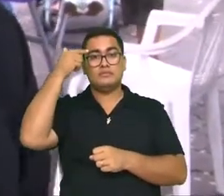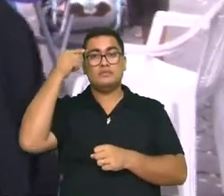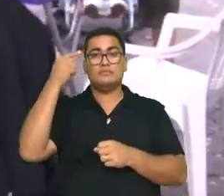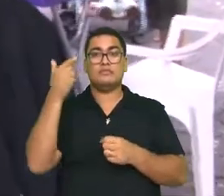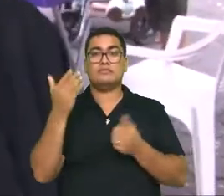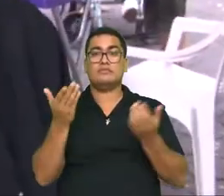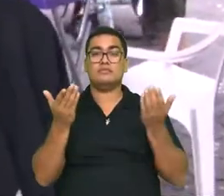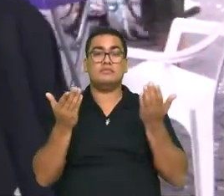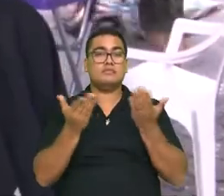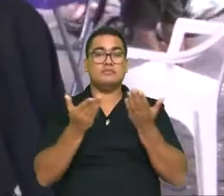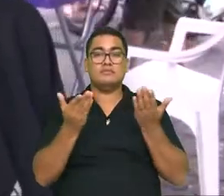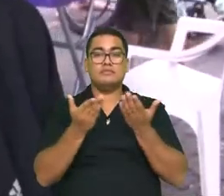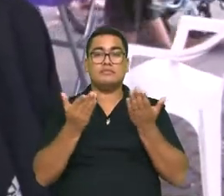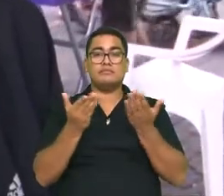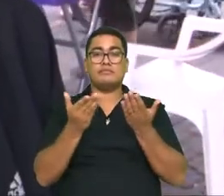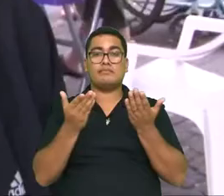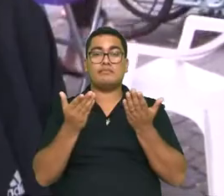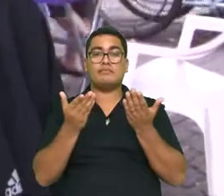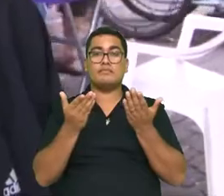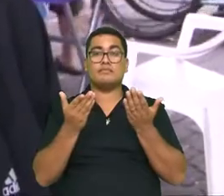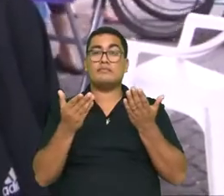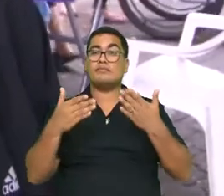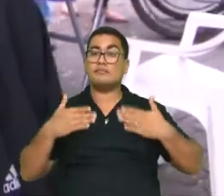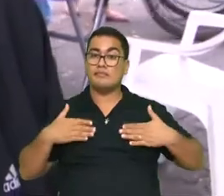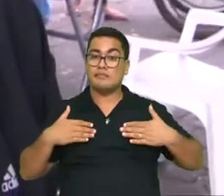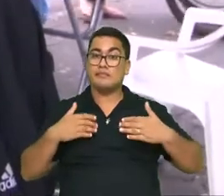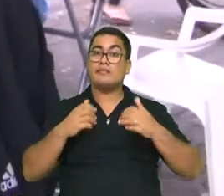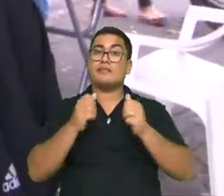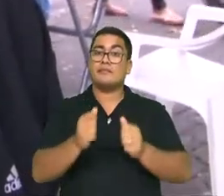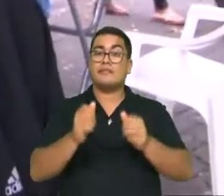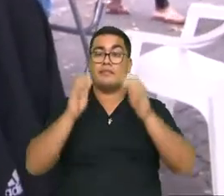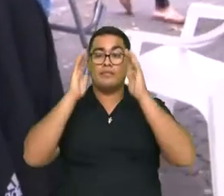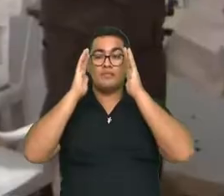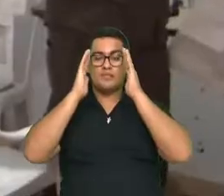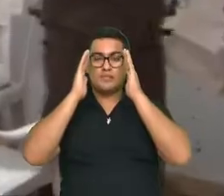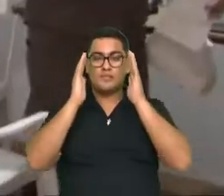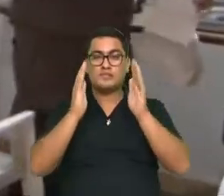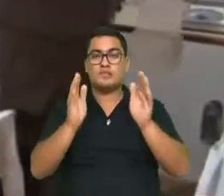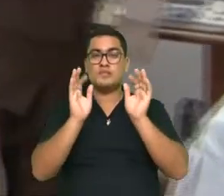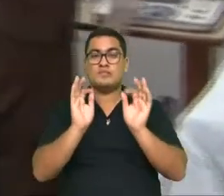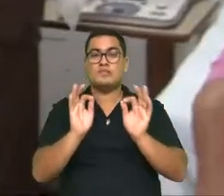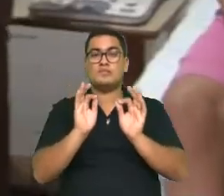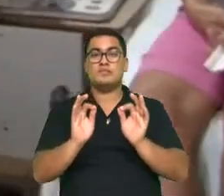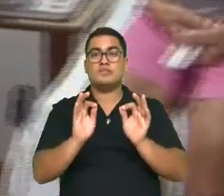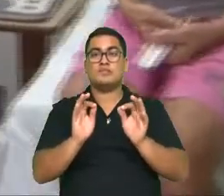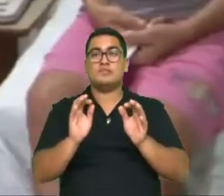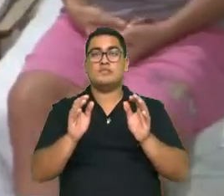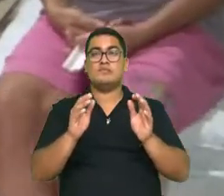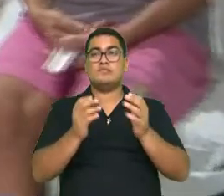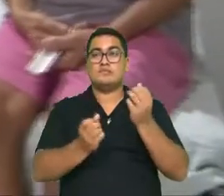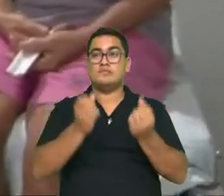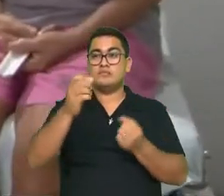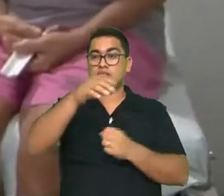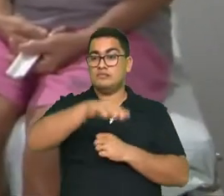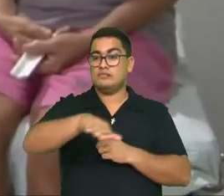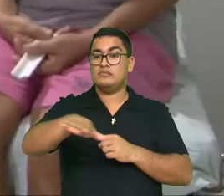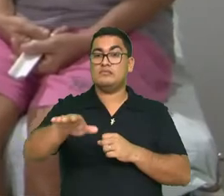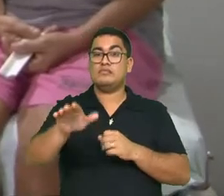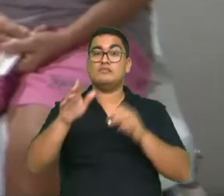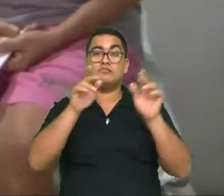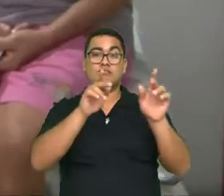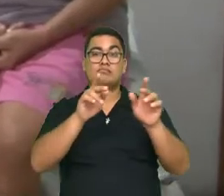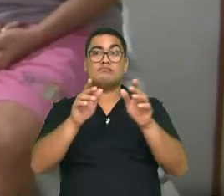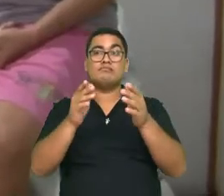es una salud, una atención integral. En esta clínica móvil, los galenos también ofrecieron a